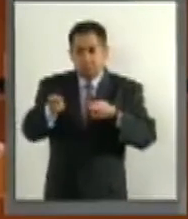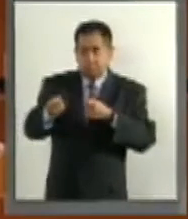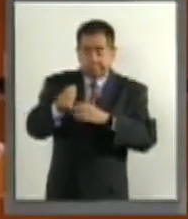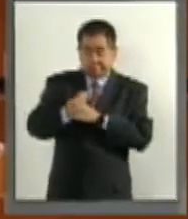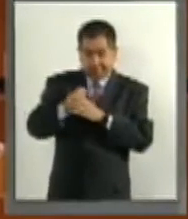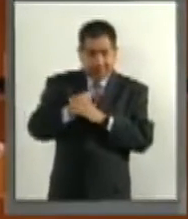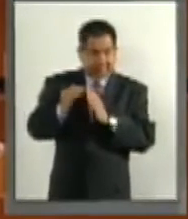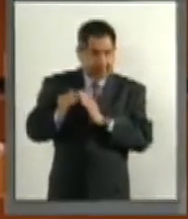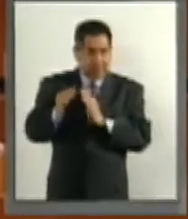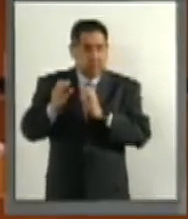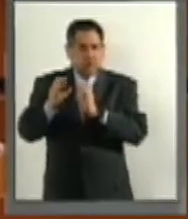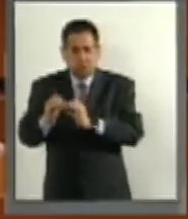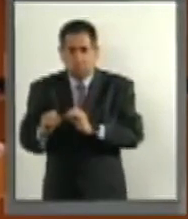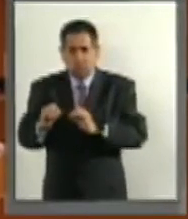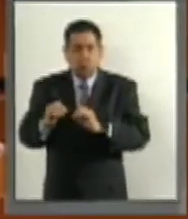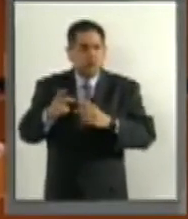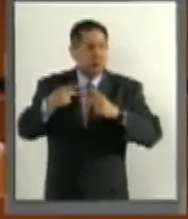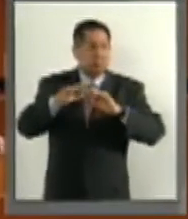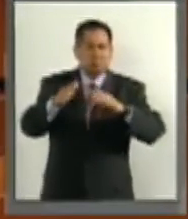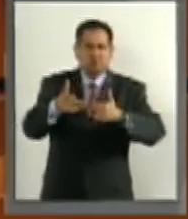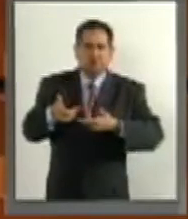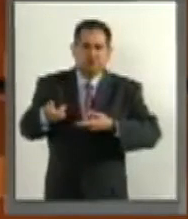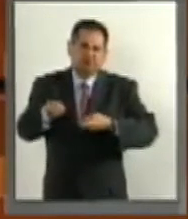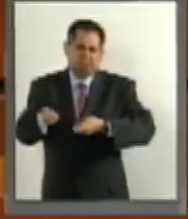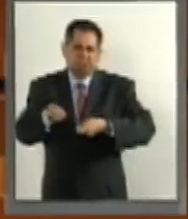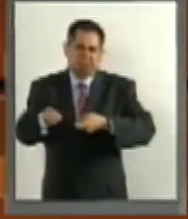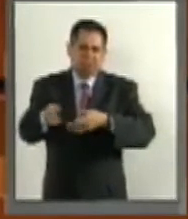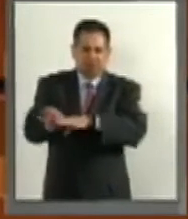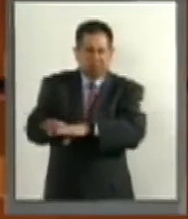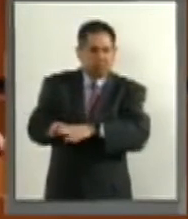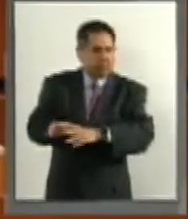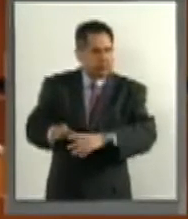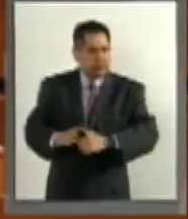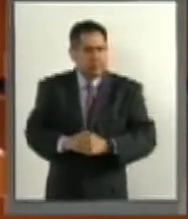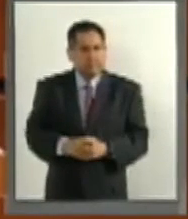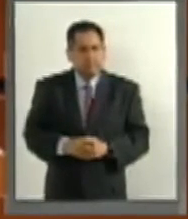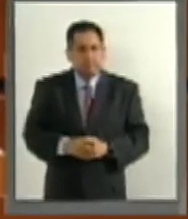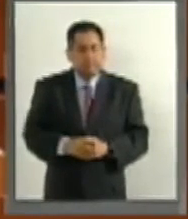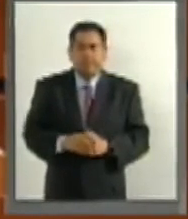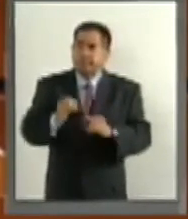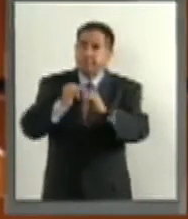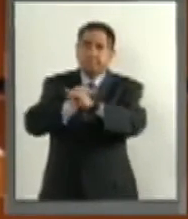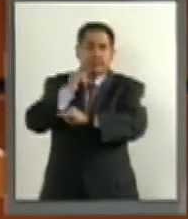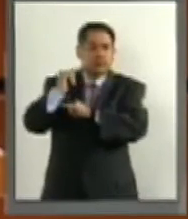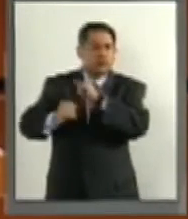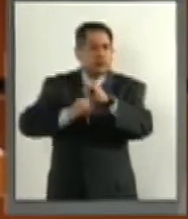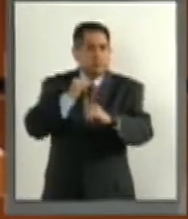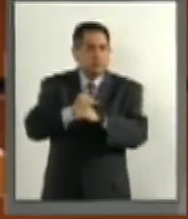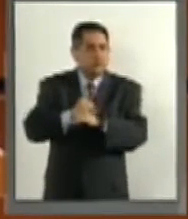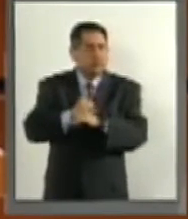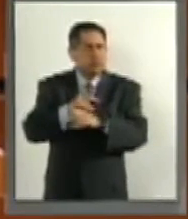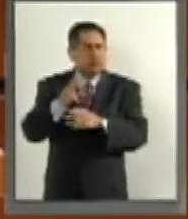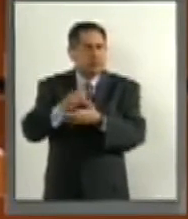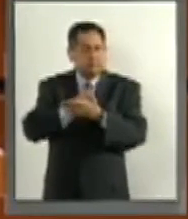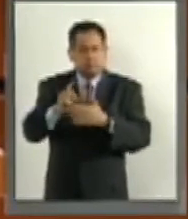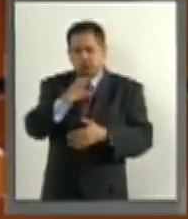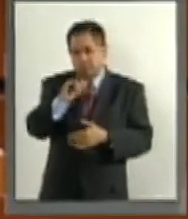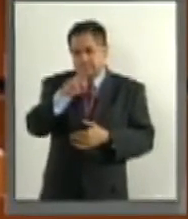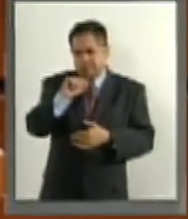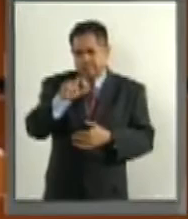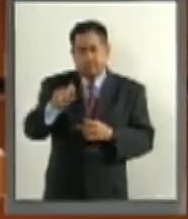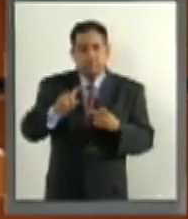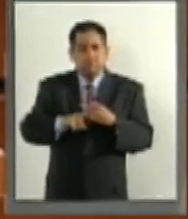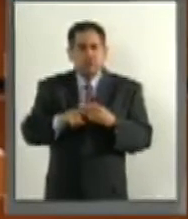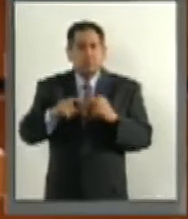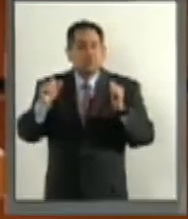pero también en la vida pública. Tanto en el Pacto Internacional de Derechos Civiles y Políticos como la Convención